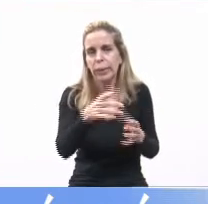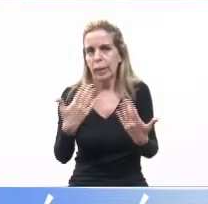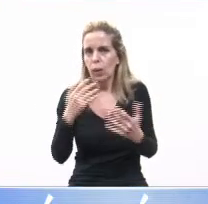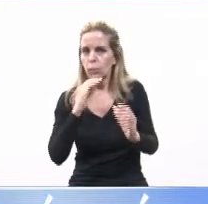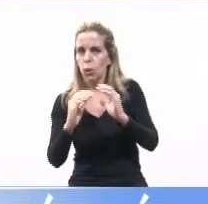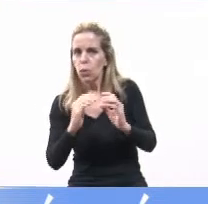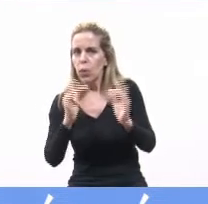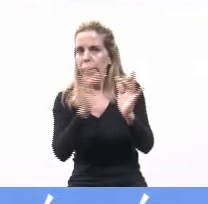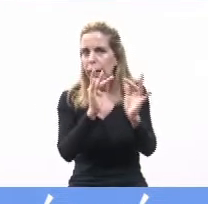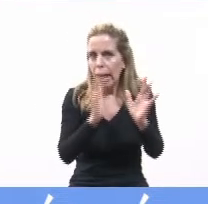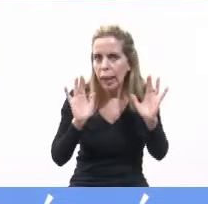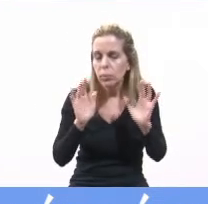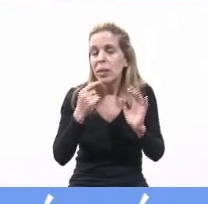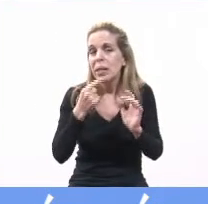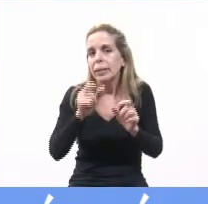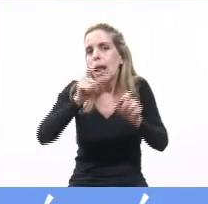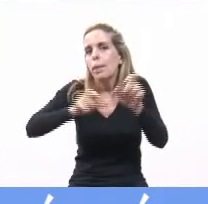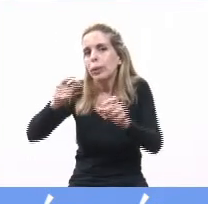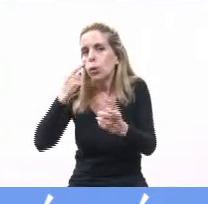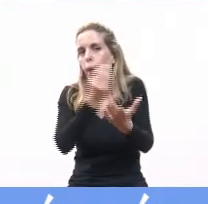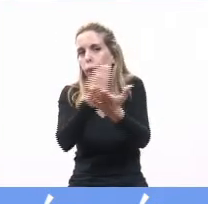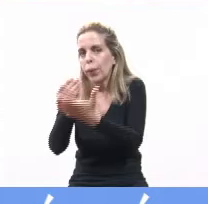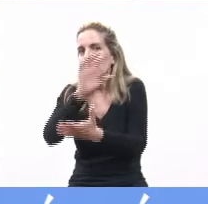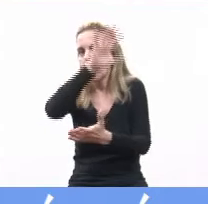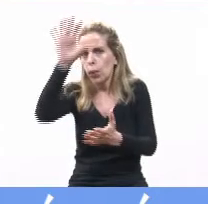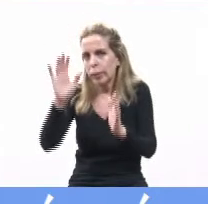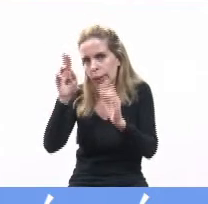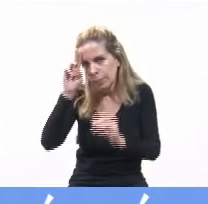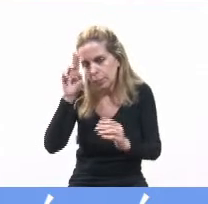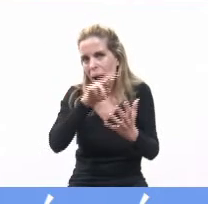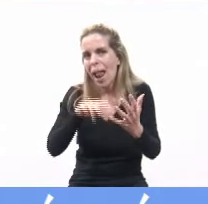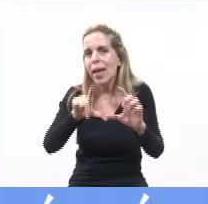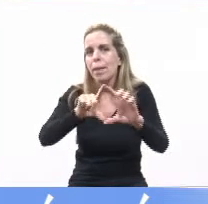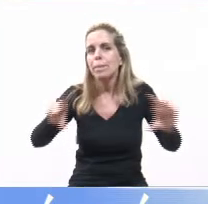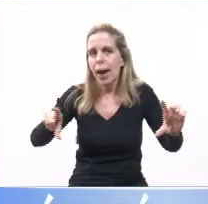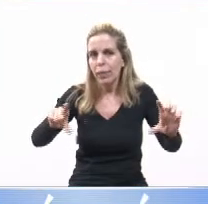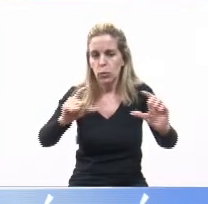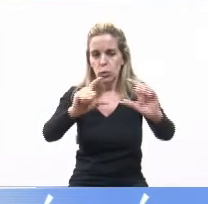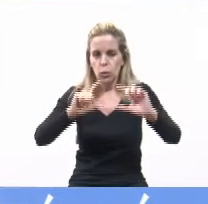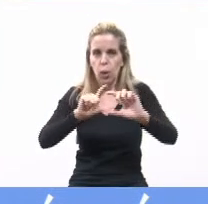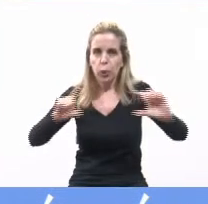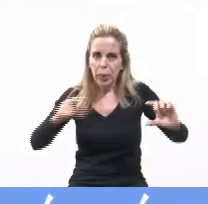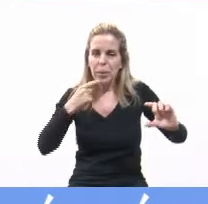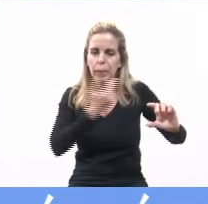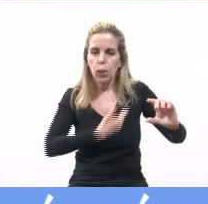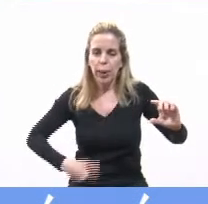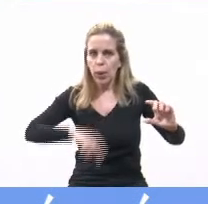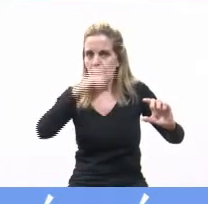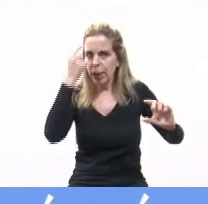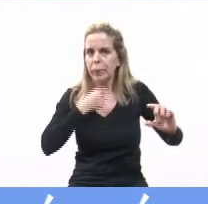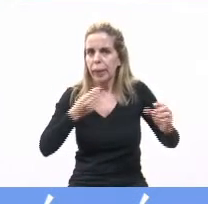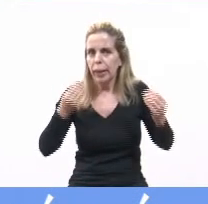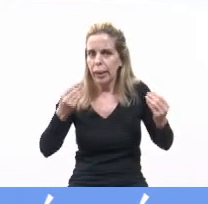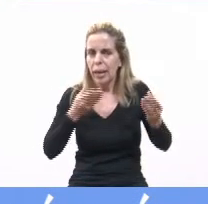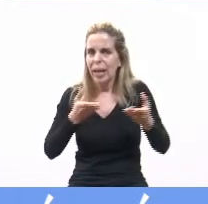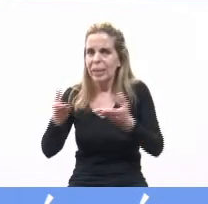para que se busquen los habitantes de las provincias, si me permite leer pequeños párrafos. Otro párrafo es que el gobierno de la nación pretende que los